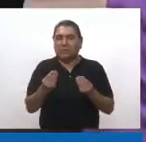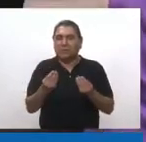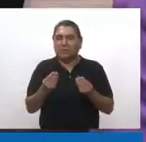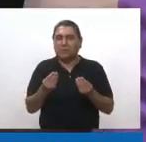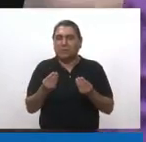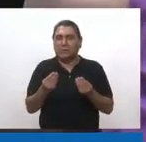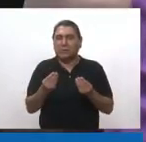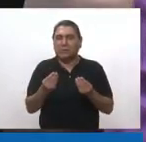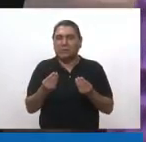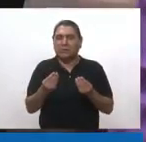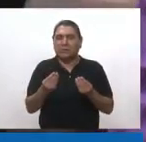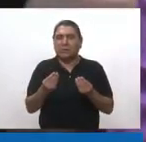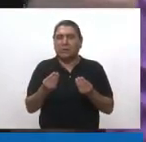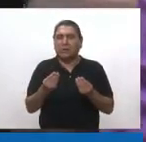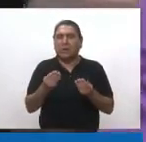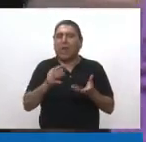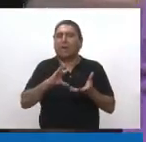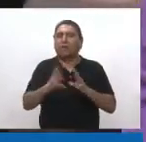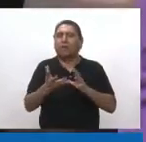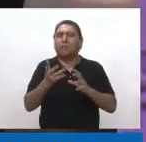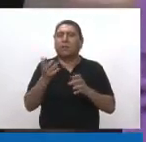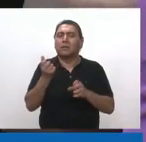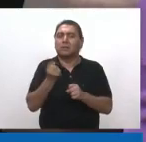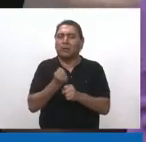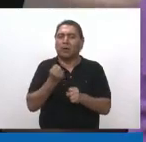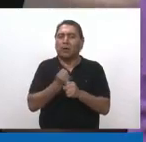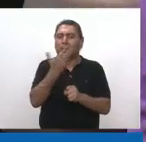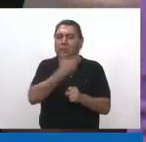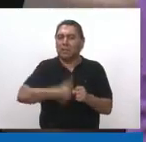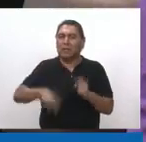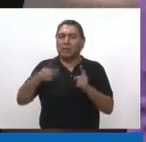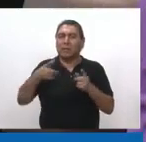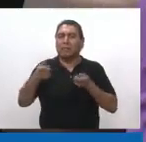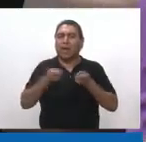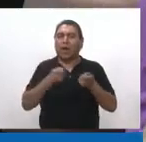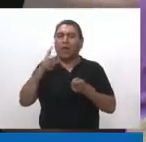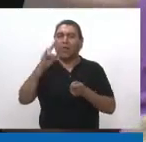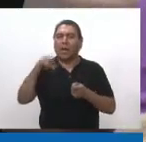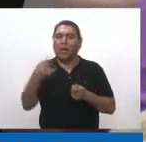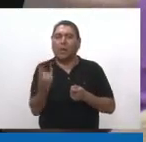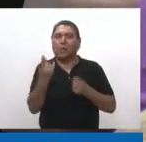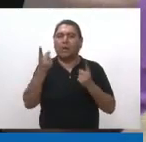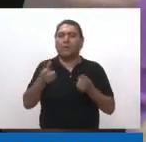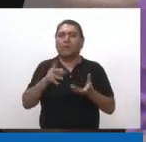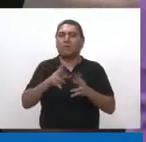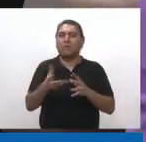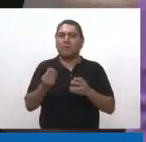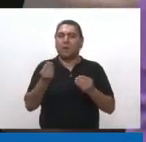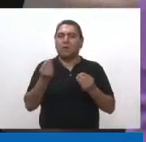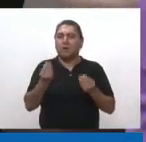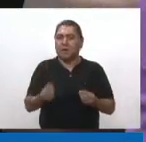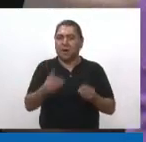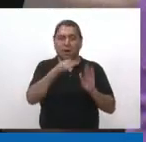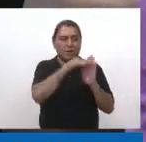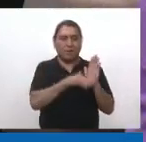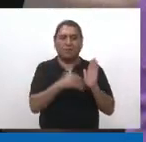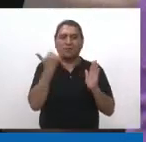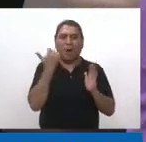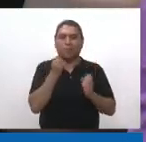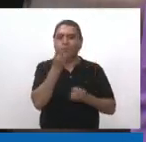la práctica presidencial del uso de los DNU de manera indiscriminada y en los términos que he descrito hasta